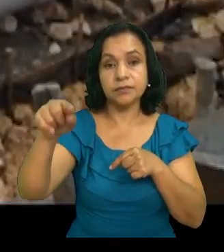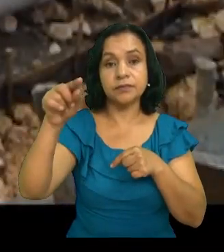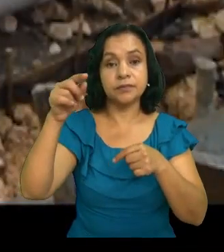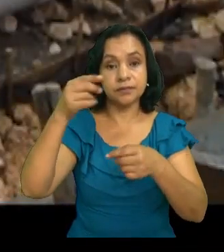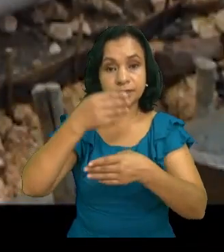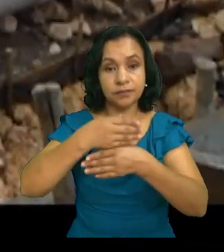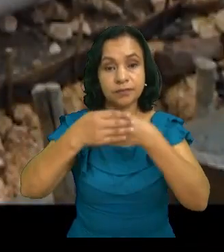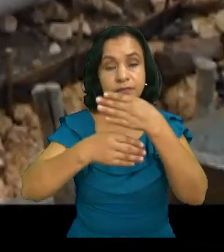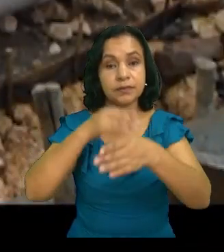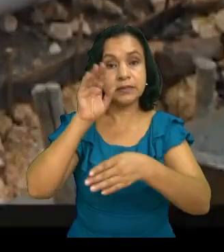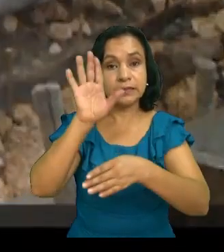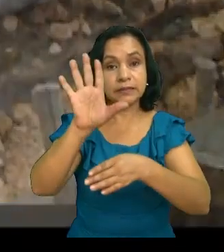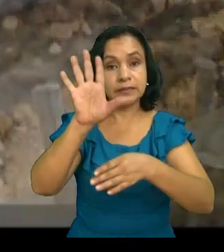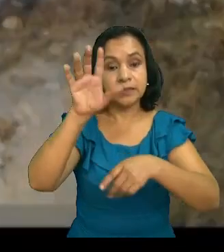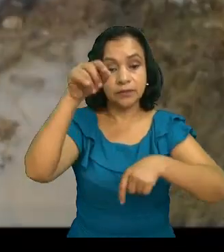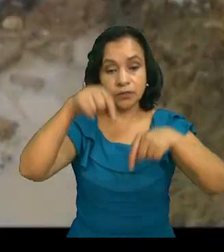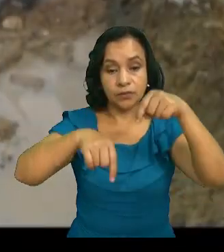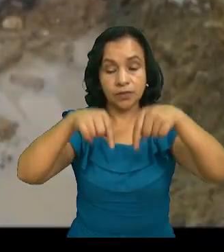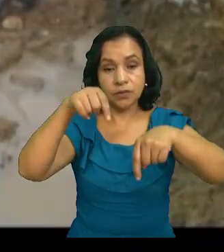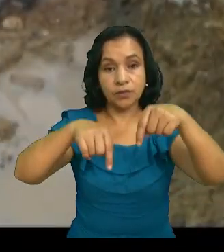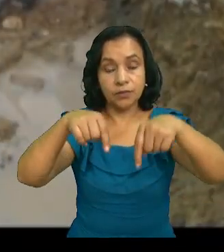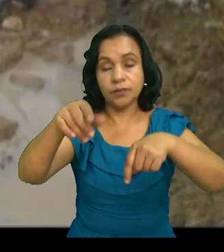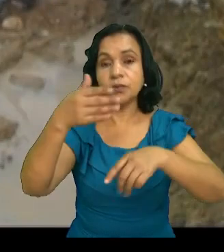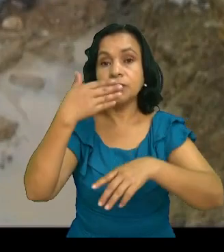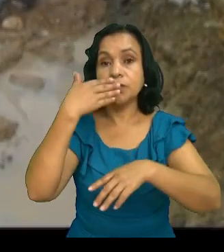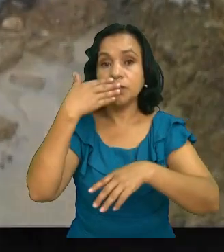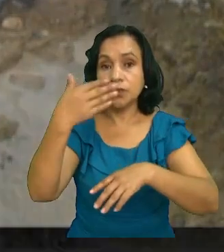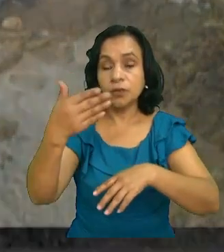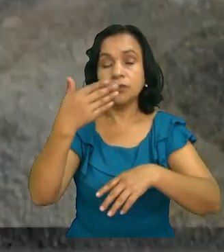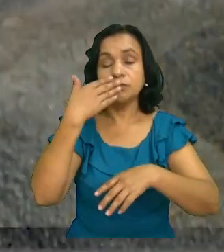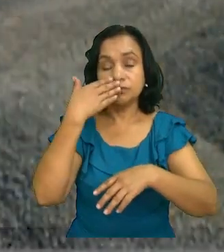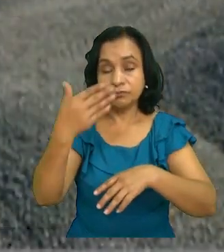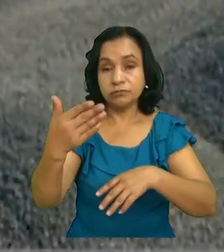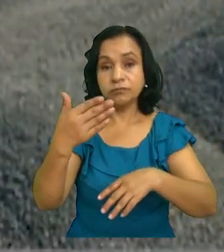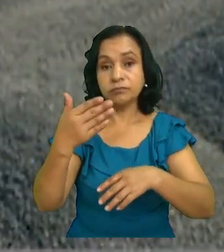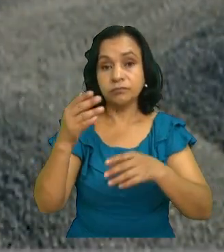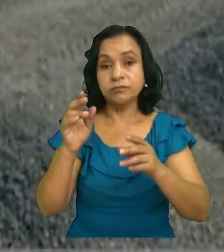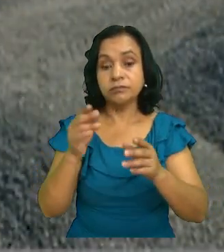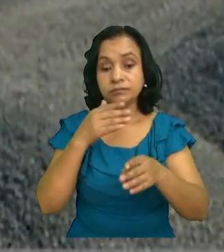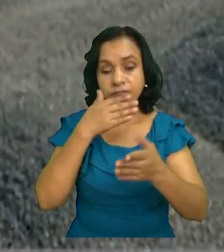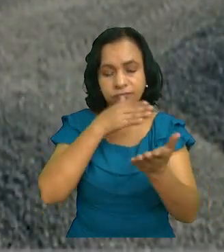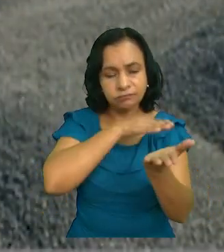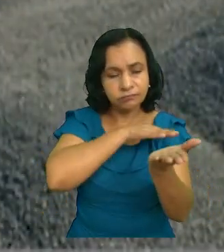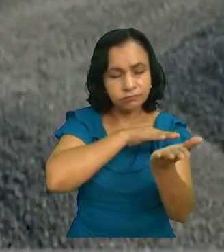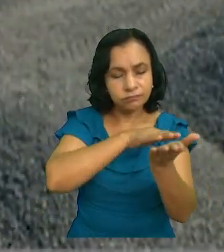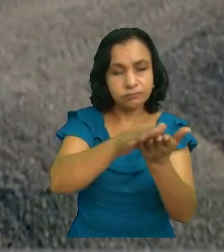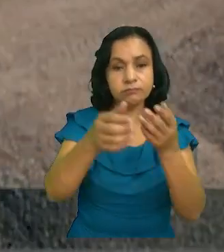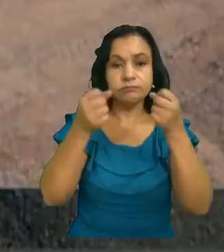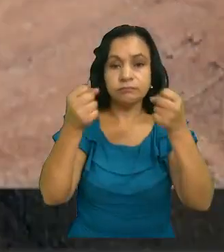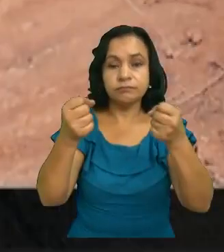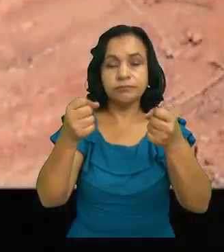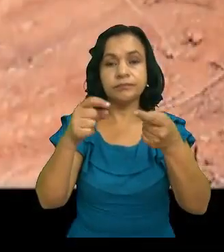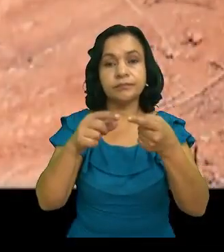obra de 5 kilómetros de longitud, buena, muy buena, excelente, de concreto hidráulico, que está